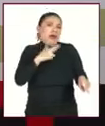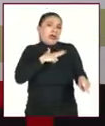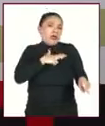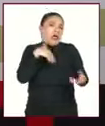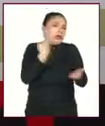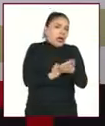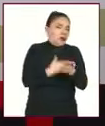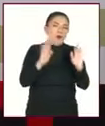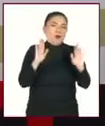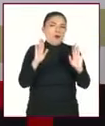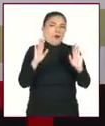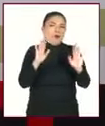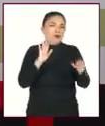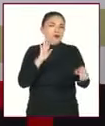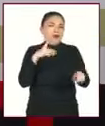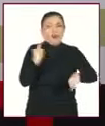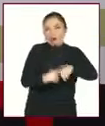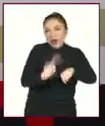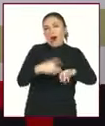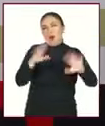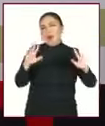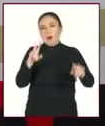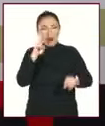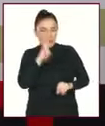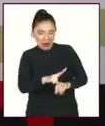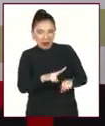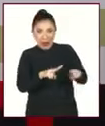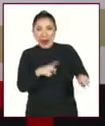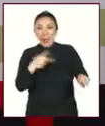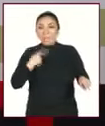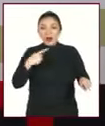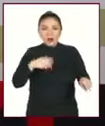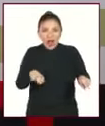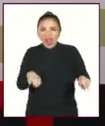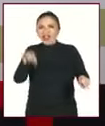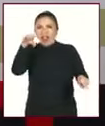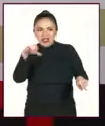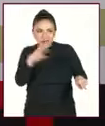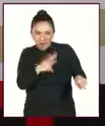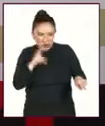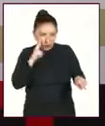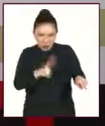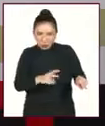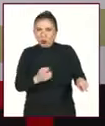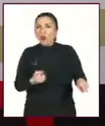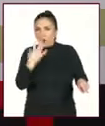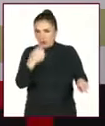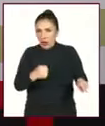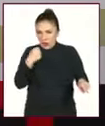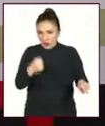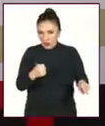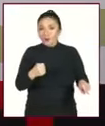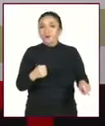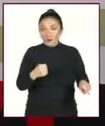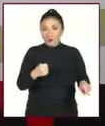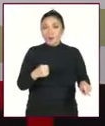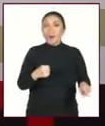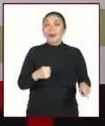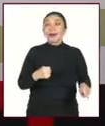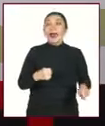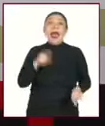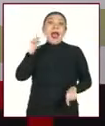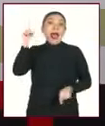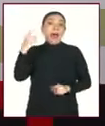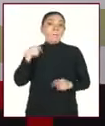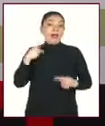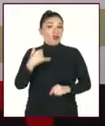lo que a simple vista se haya observado que pasó, para que esa persona que está